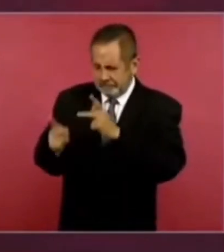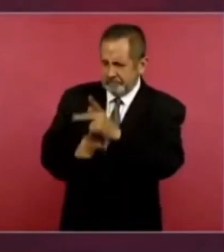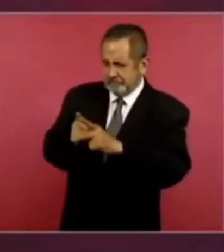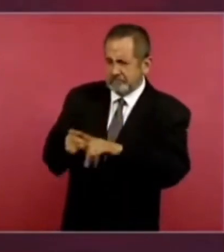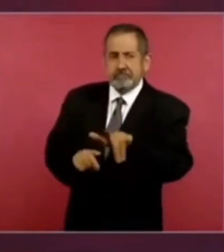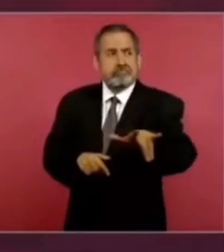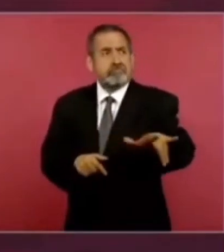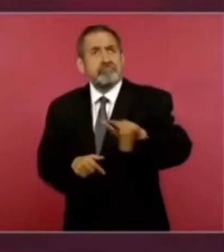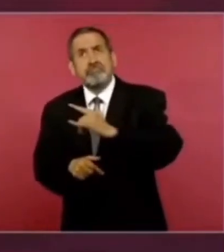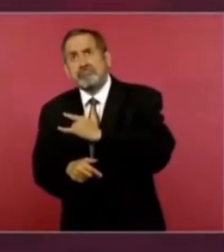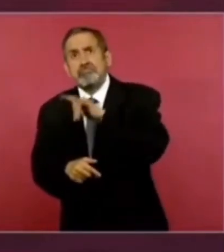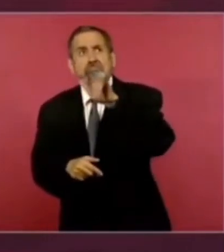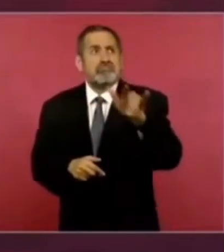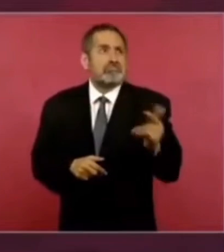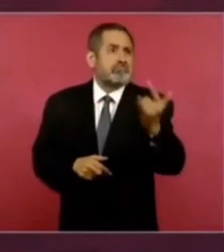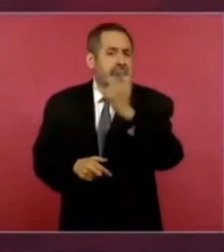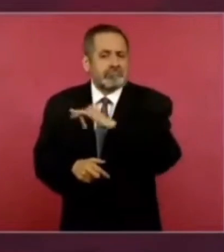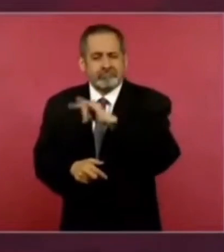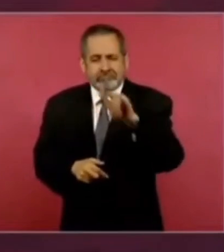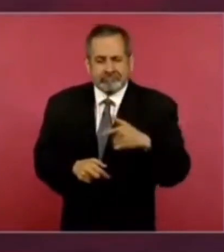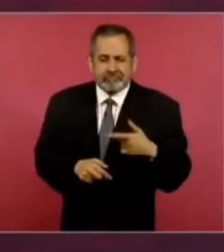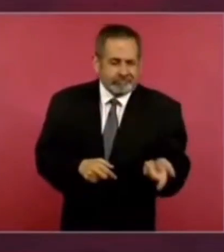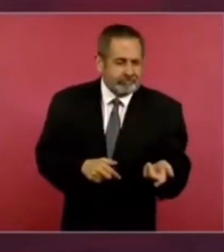¿Por qué